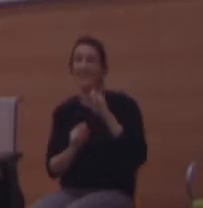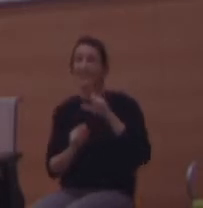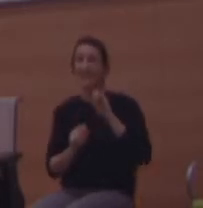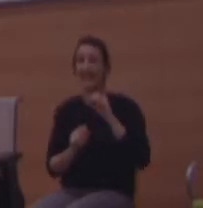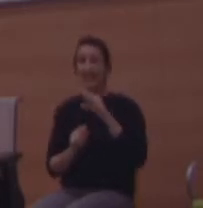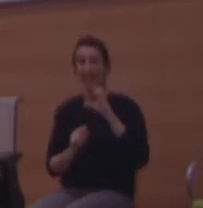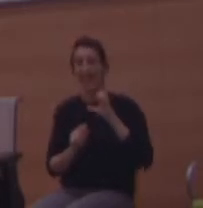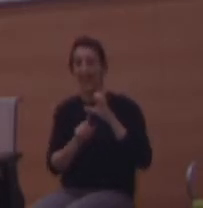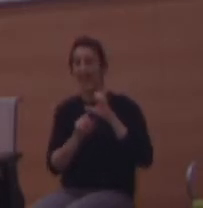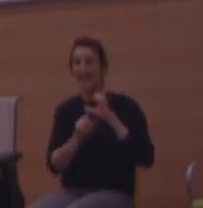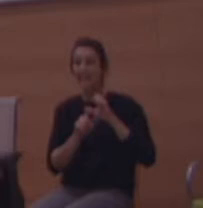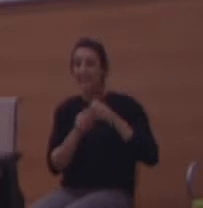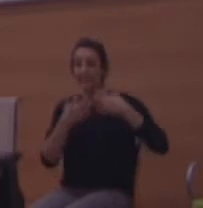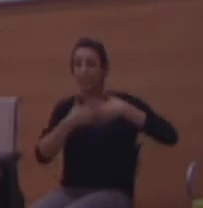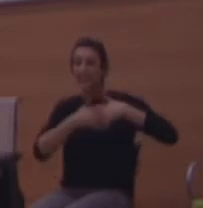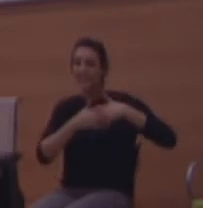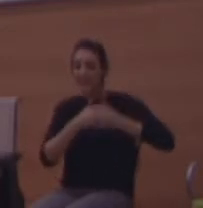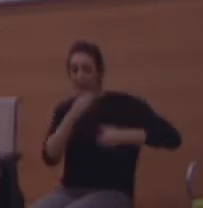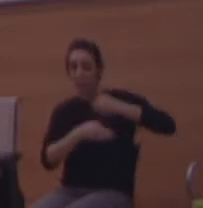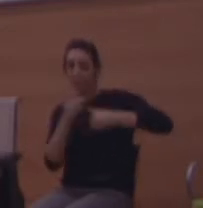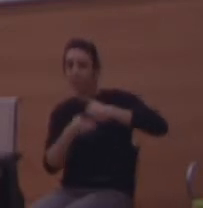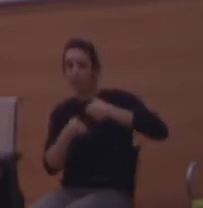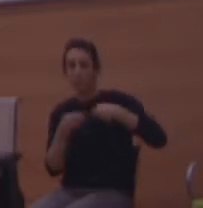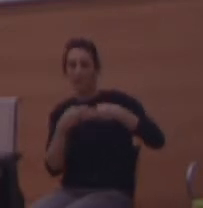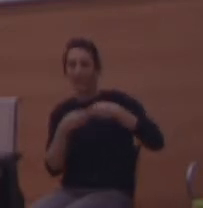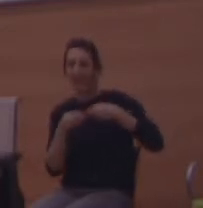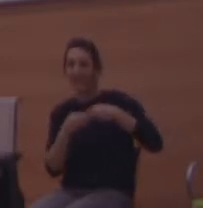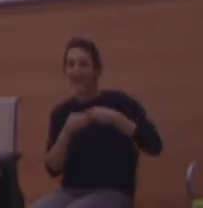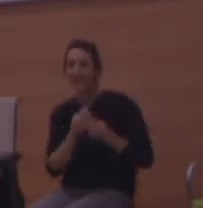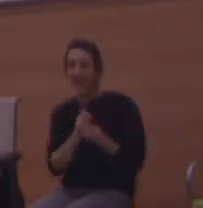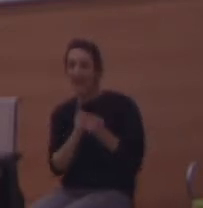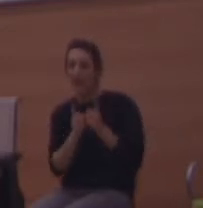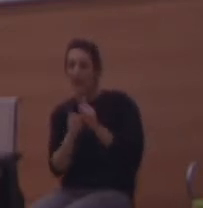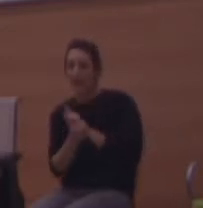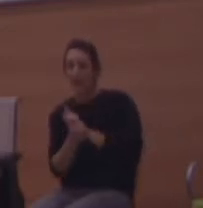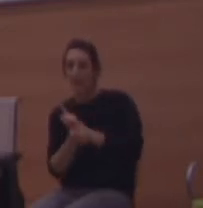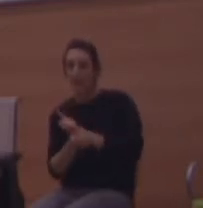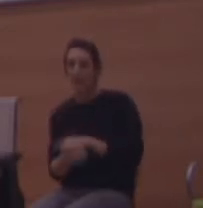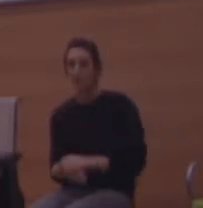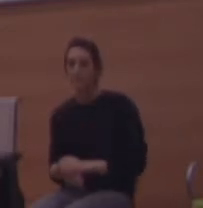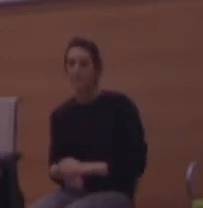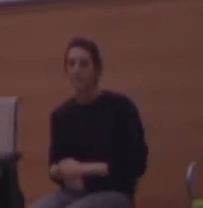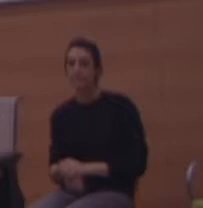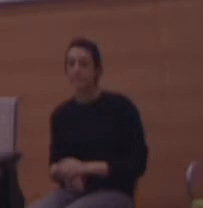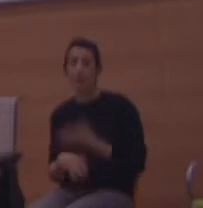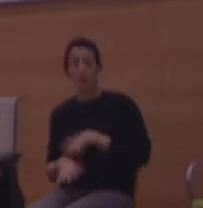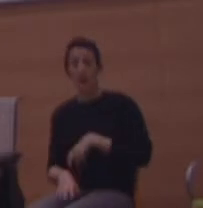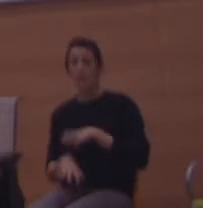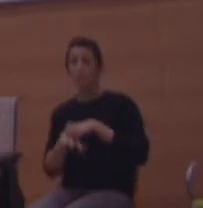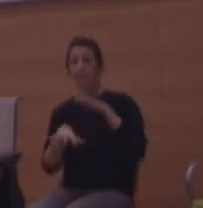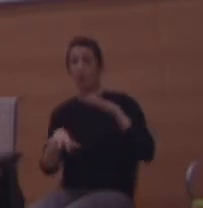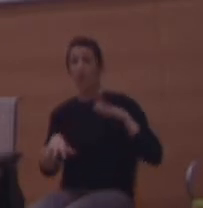en su proceso industrial reciben cargas de materiales que modifican la consistencia y la apariencia final. La mayoría de las